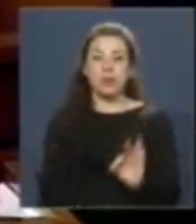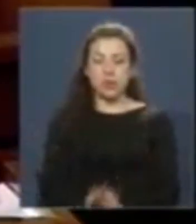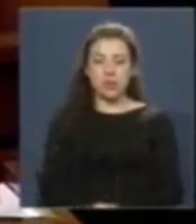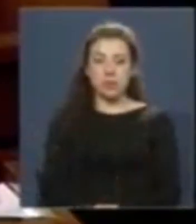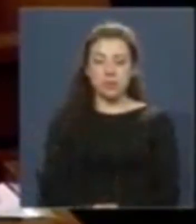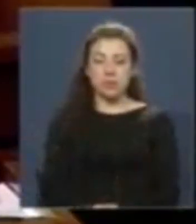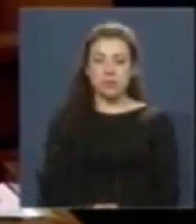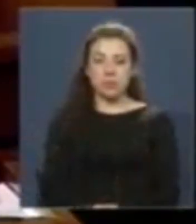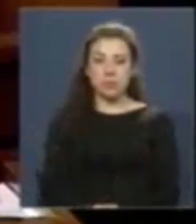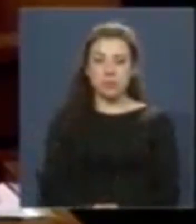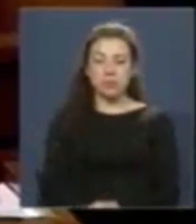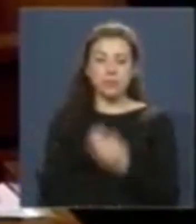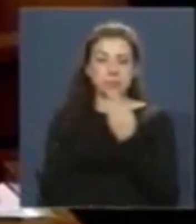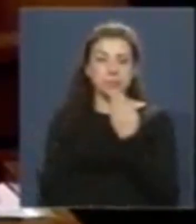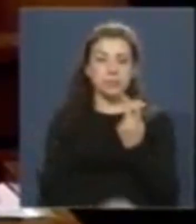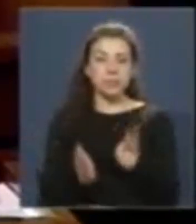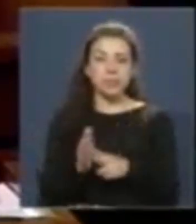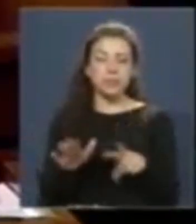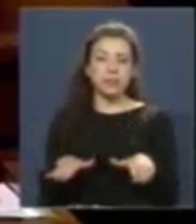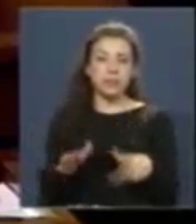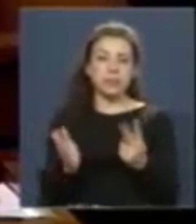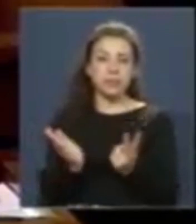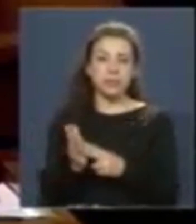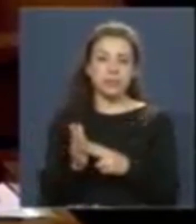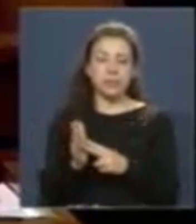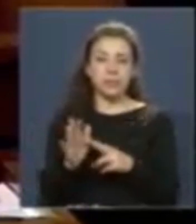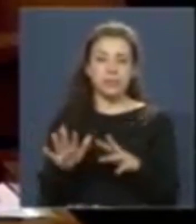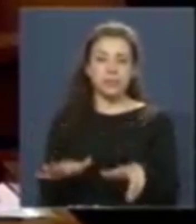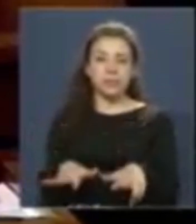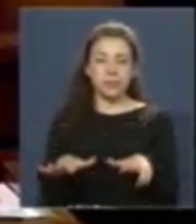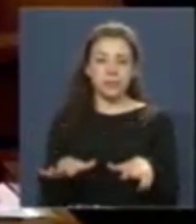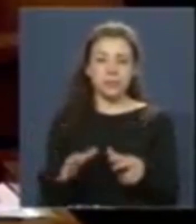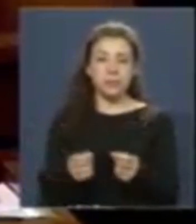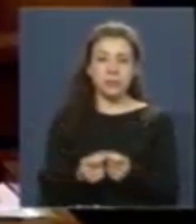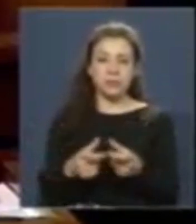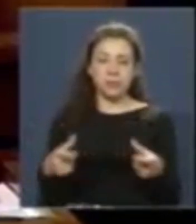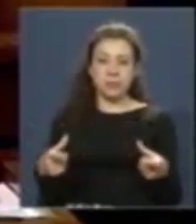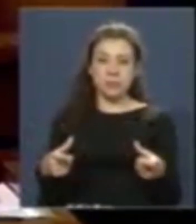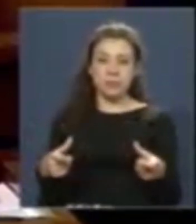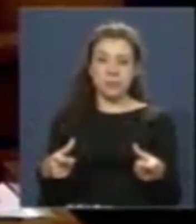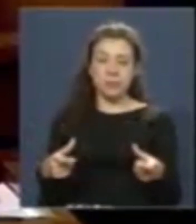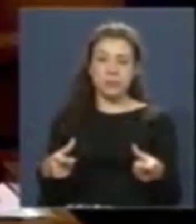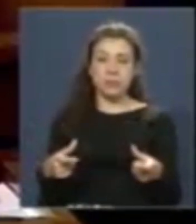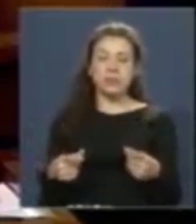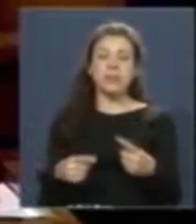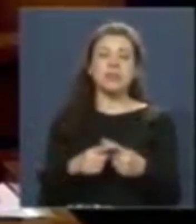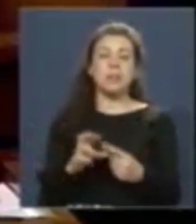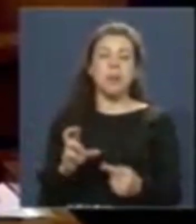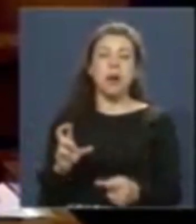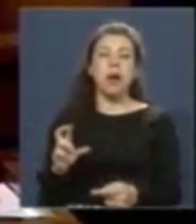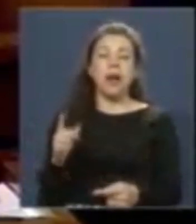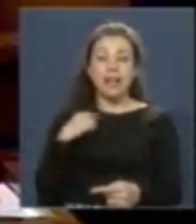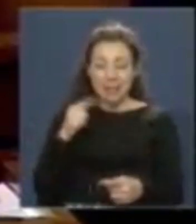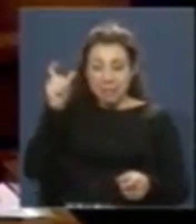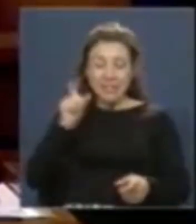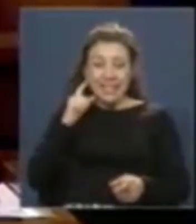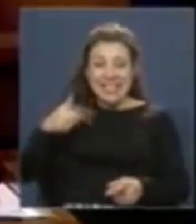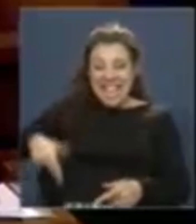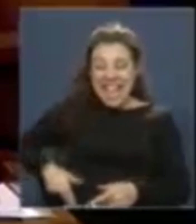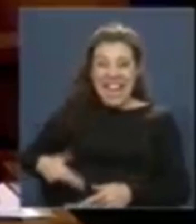vio también entre los años 2017 y 2018 aumentaron los casos por posesión, tenencia o porte de